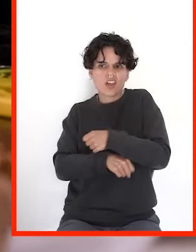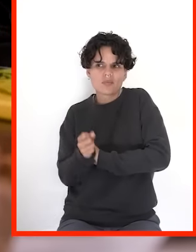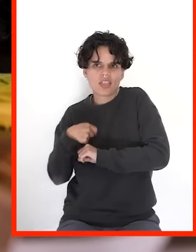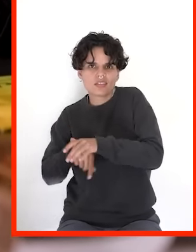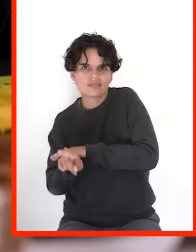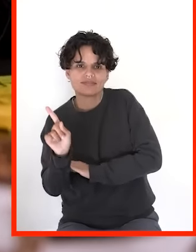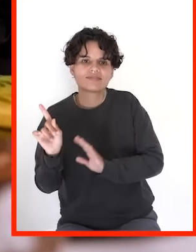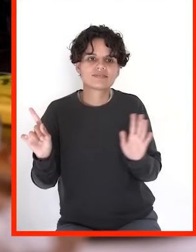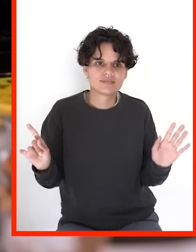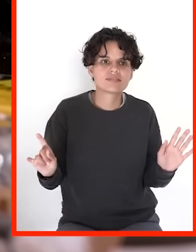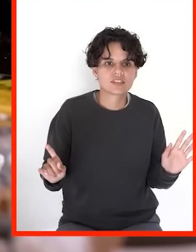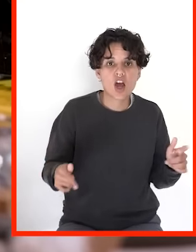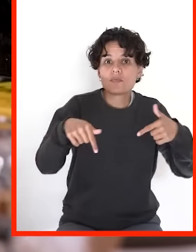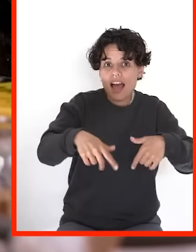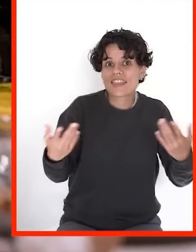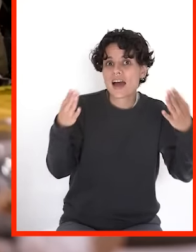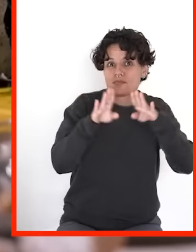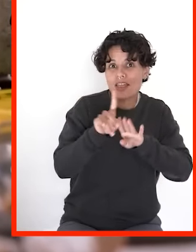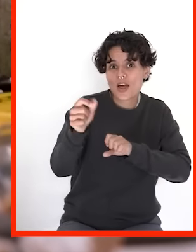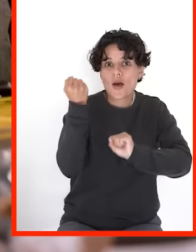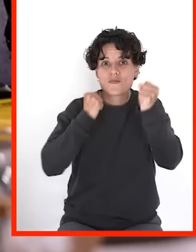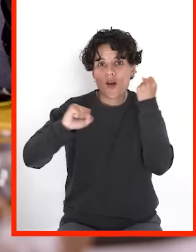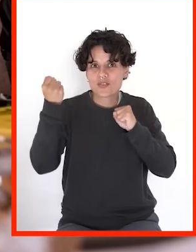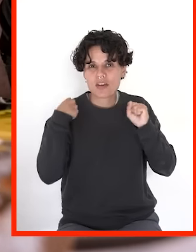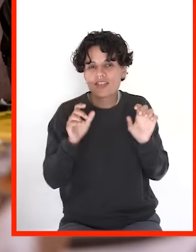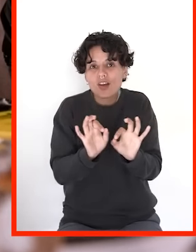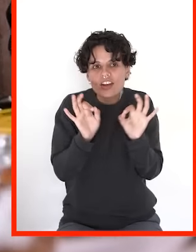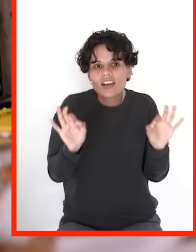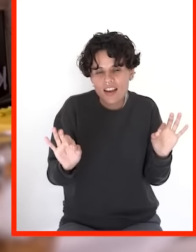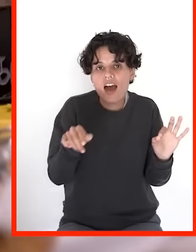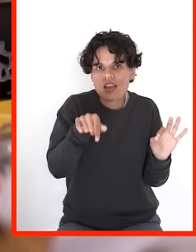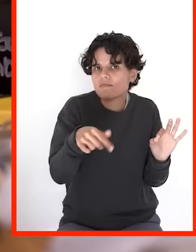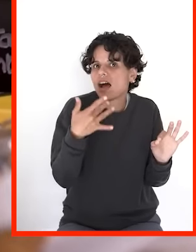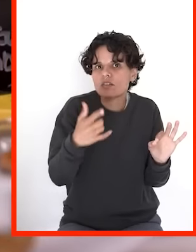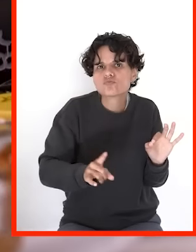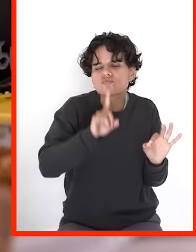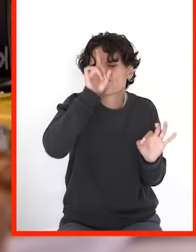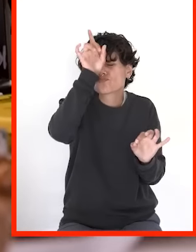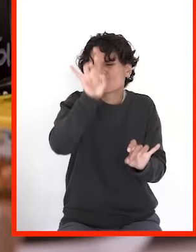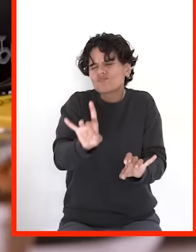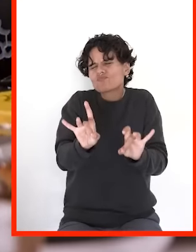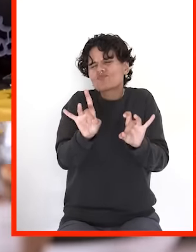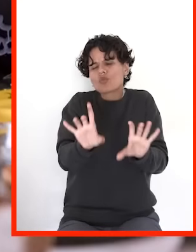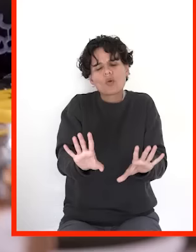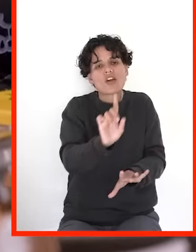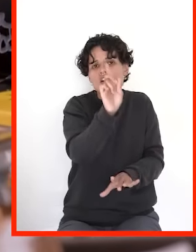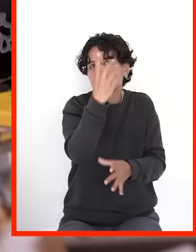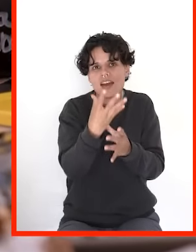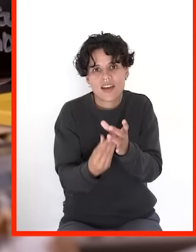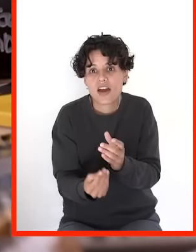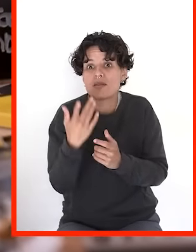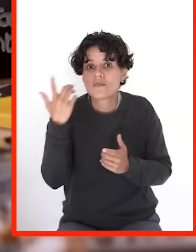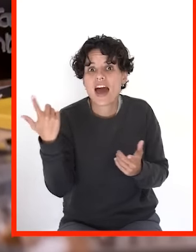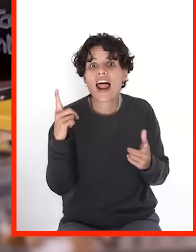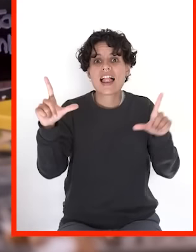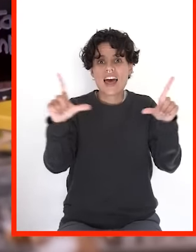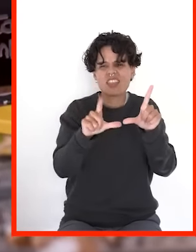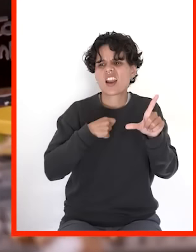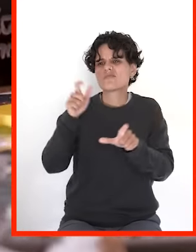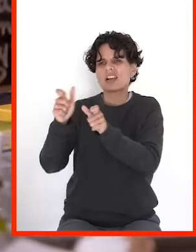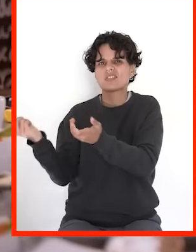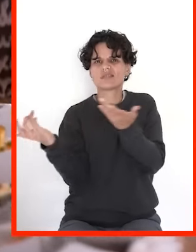Porque este capítulo de Movimiento Original va a ser un clásico, nunca pasa. Porque hay personas para invitar a la tele y hay